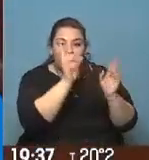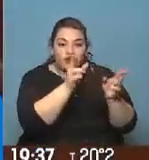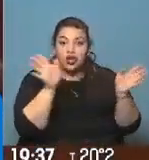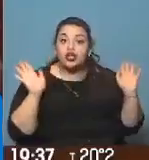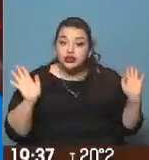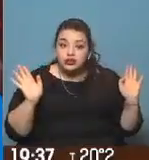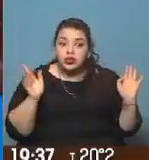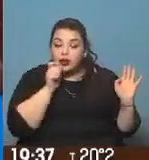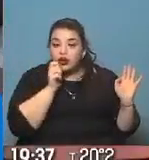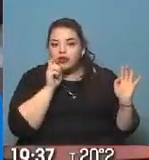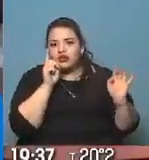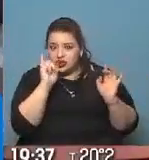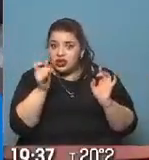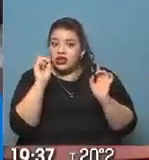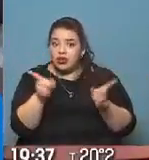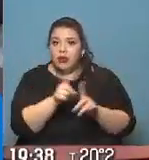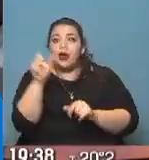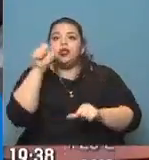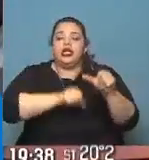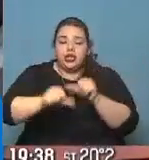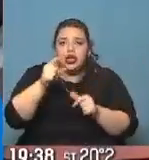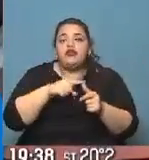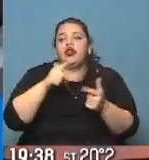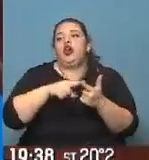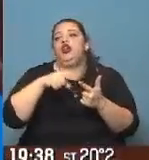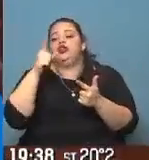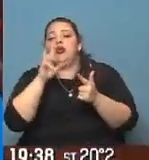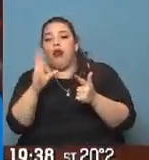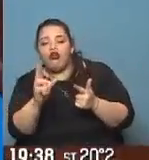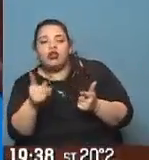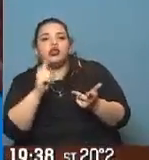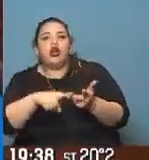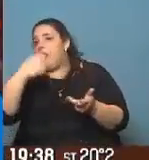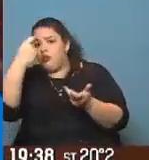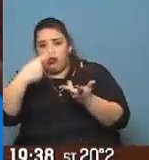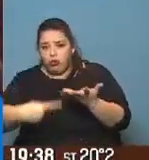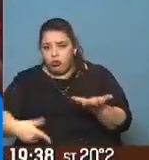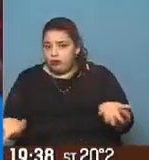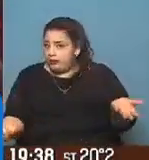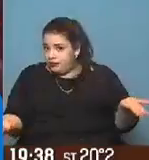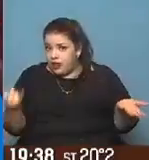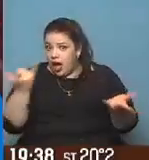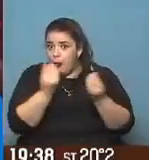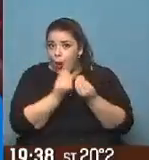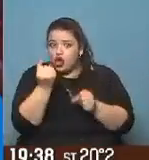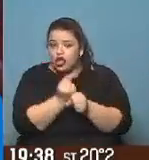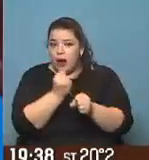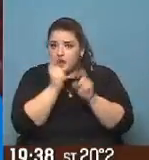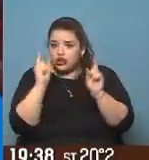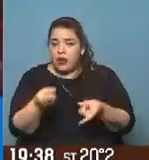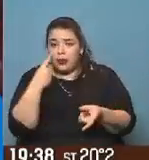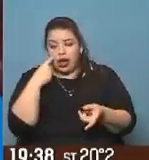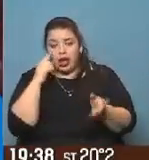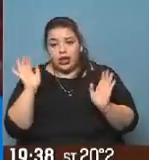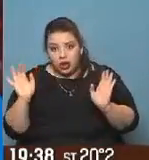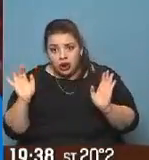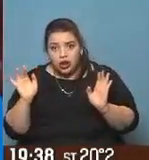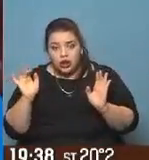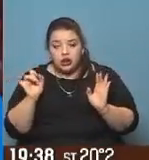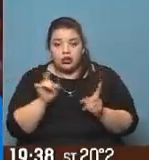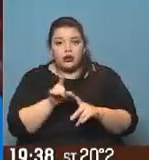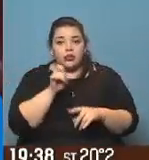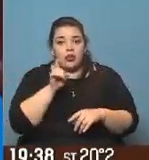como país... Seguro, y a los científicos y a tantos más. Bueno, esos son los 3 regímenes que hoy subsisten con el 82, 85